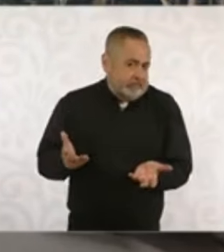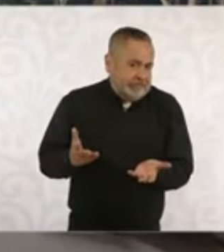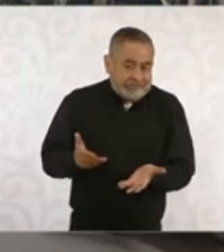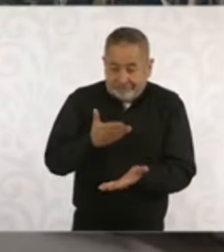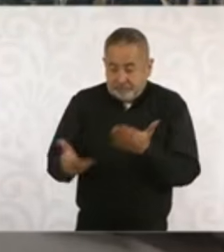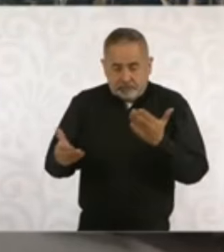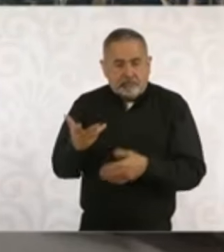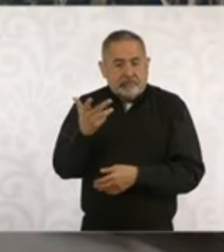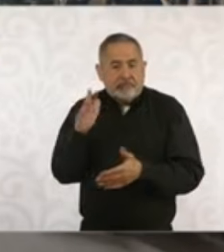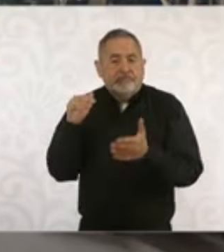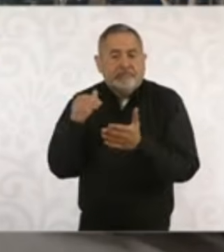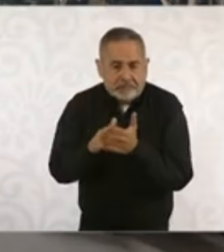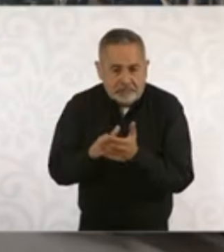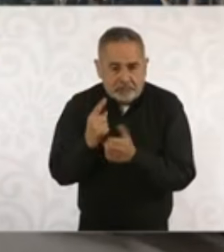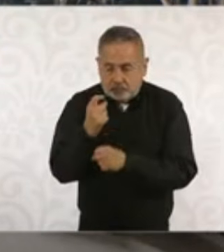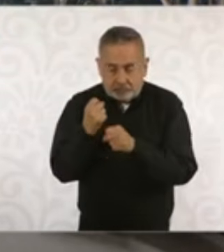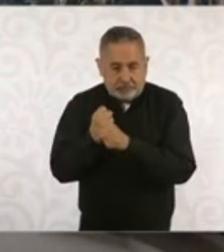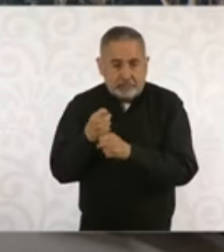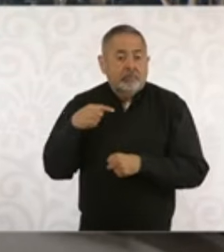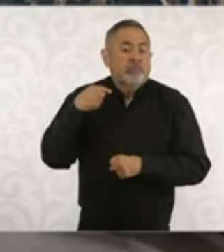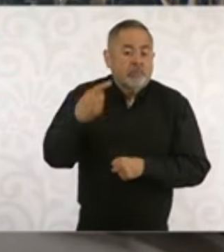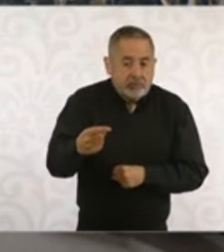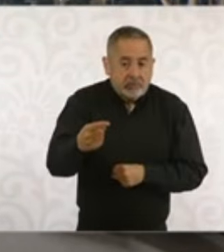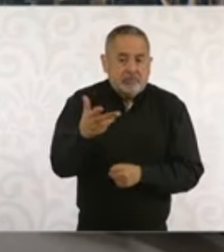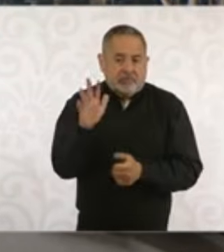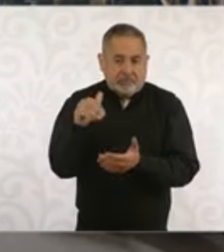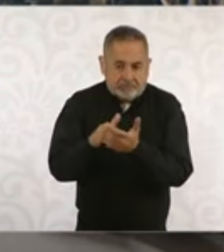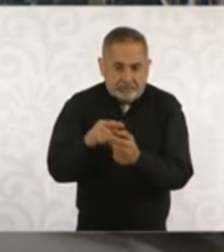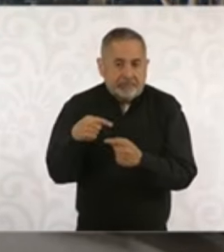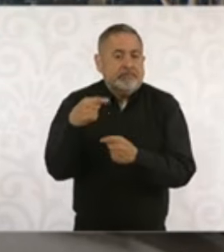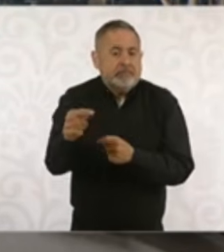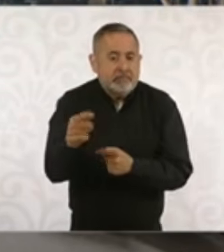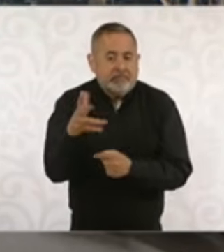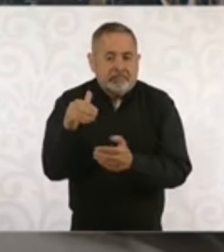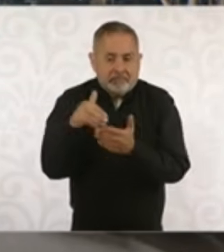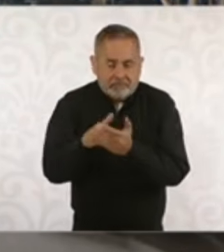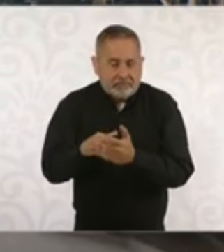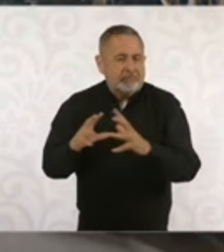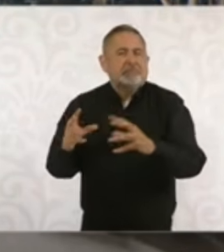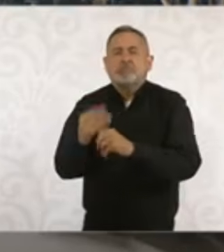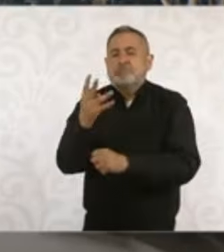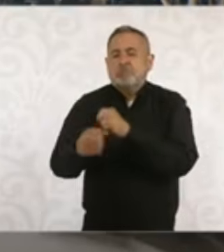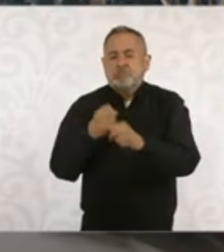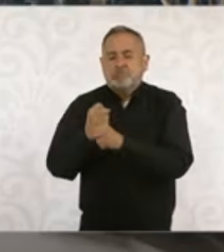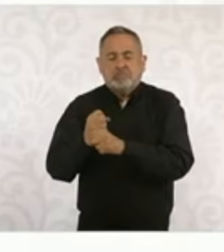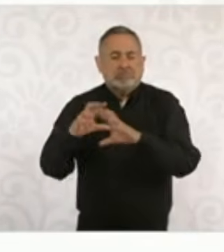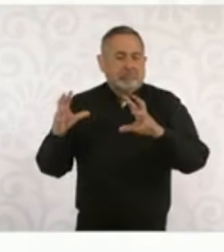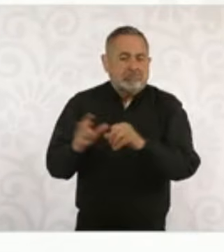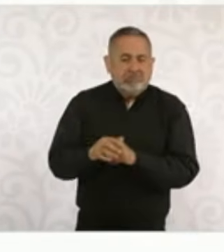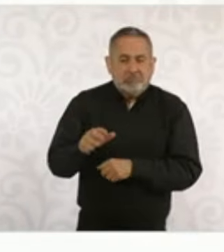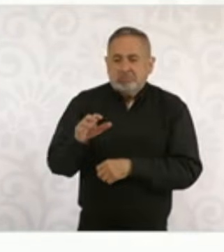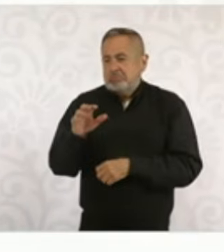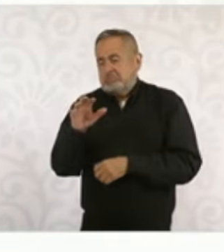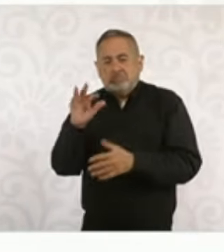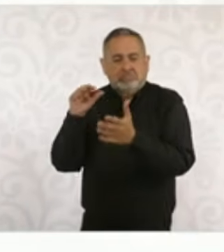más, pues son 10,000 en un año, 10,000 en el otro, 10,000 en el otro. A los 4 años, pues ya va a salir 10,000 y a